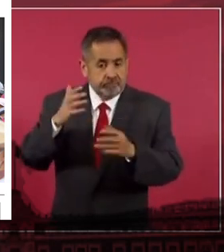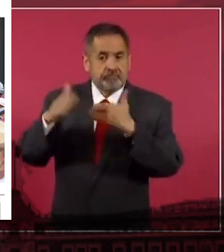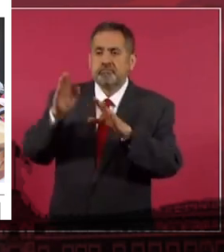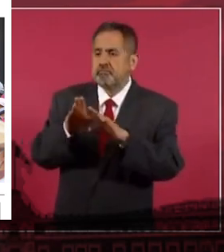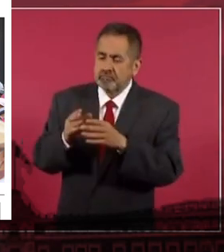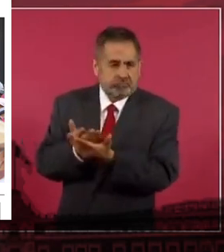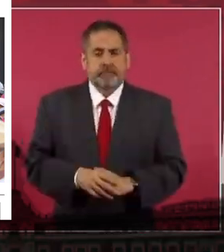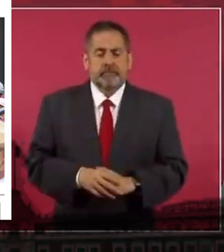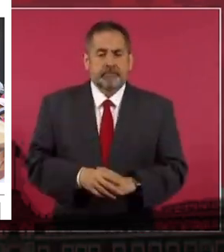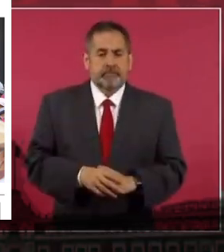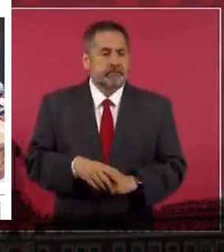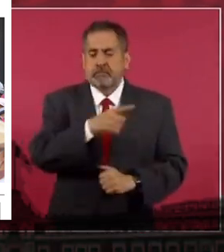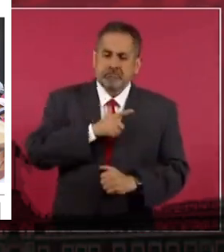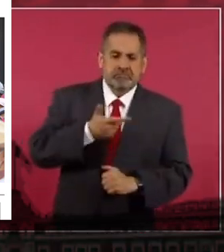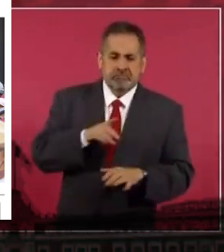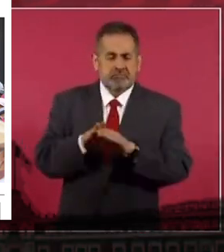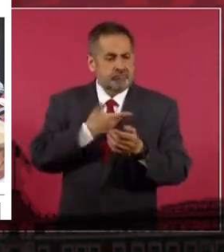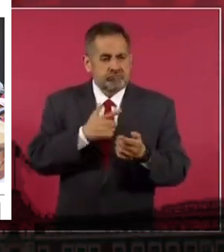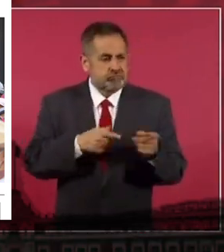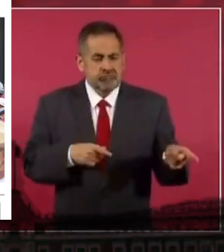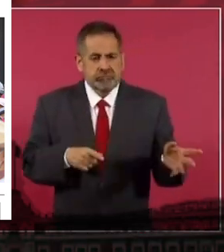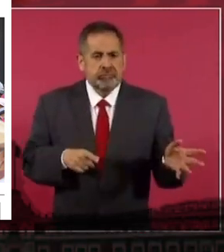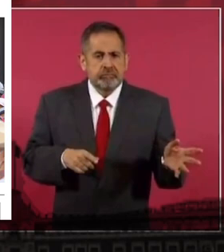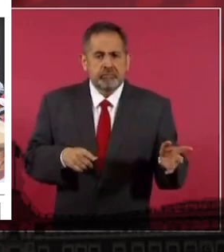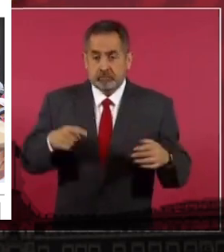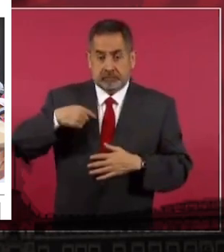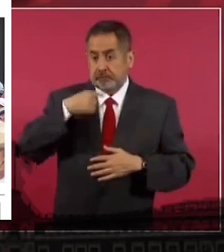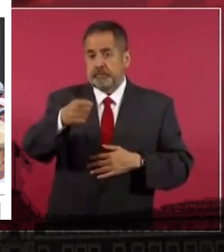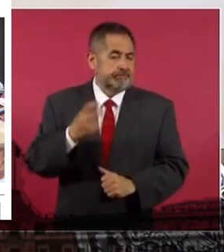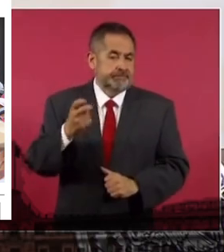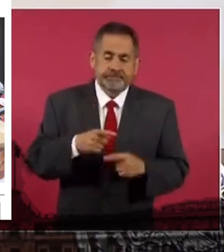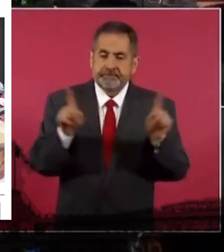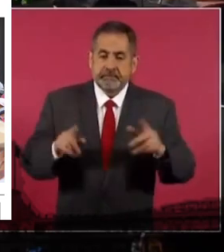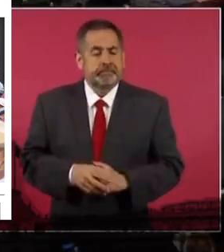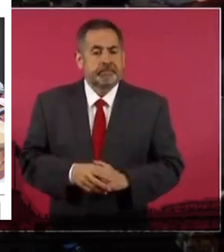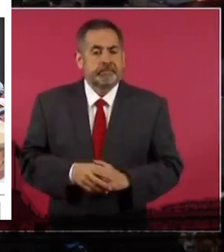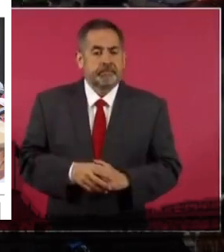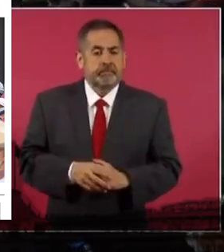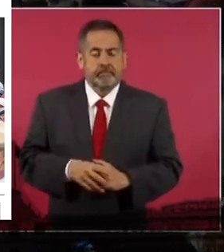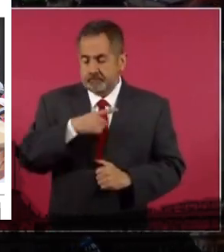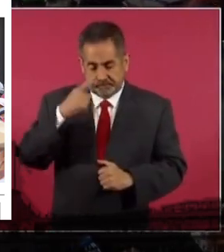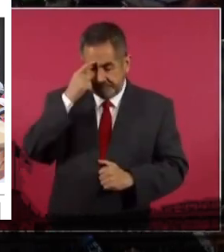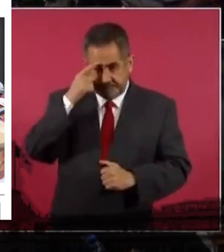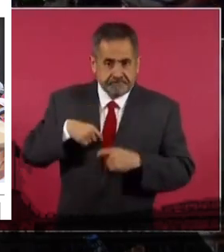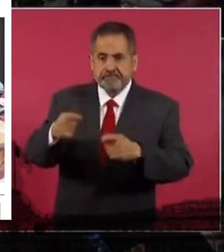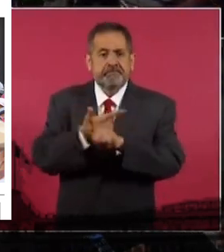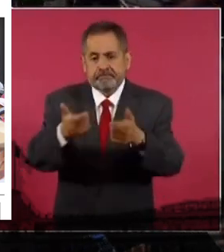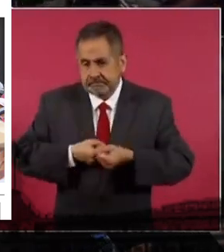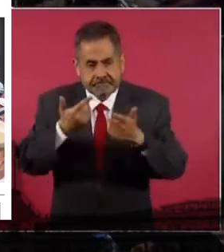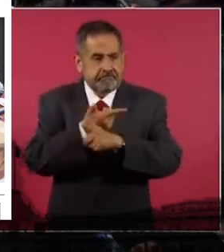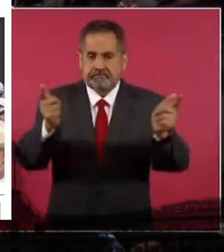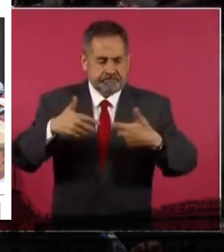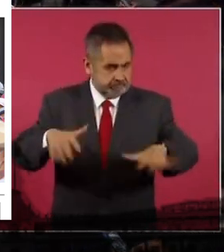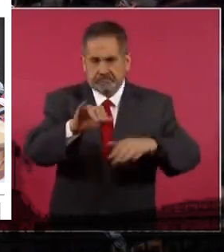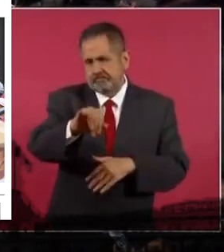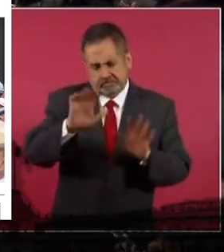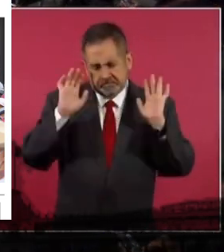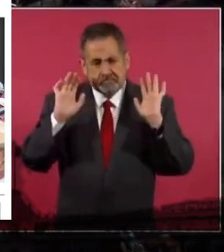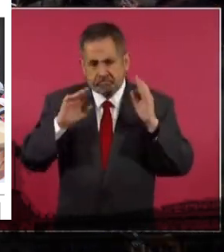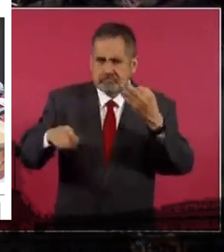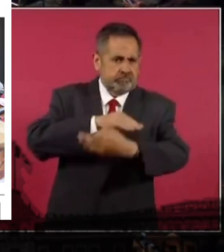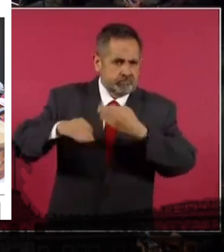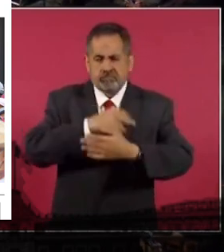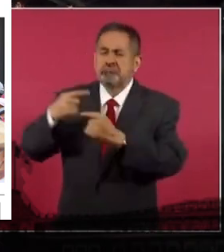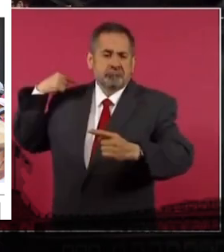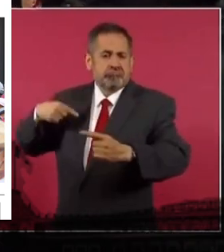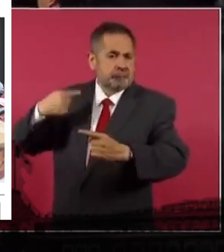sea de todos. No les gusta que digamos abrazos, no balazos. Entonces tenemos que garantizar las libertades también a